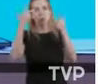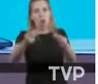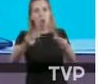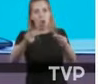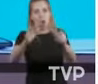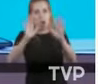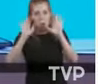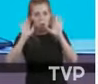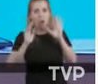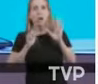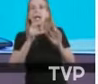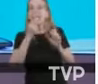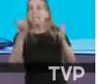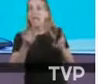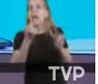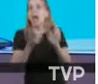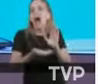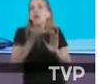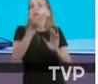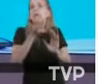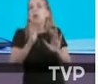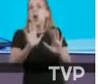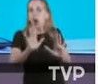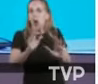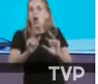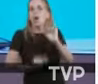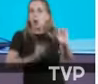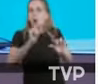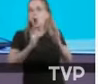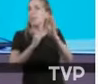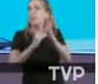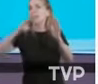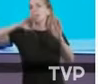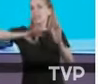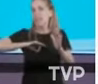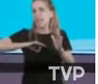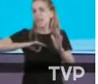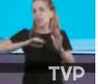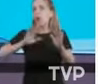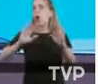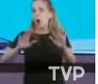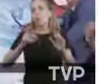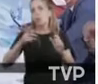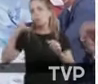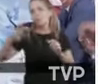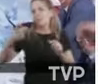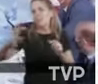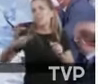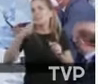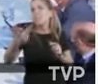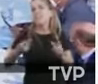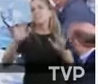que corregirse de un modo razonable y teniendo en cuenta el ingreso, ¿no? Como suelen decir